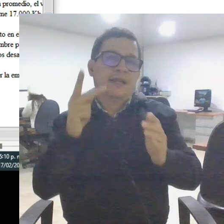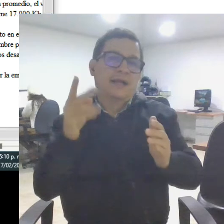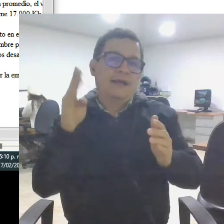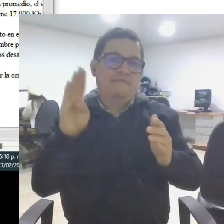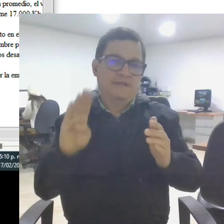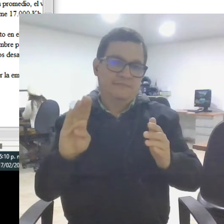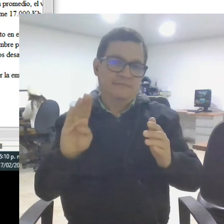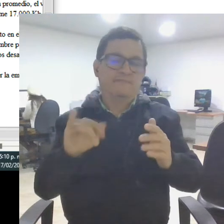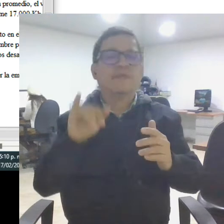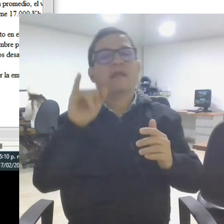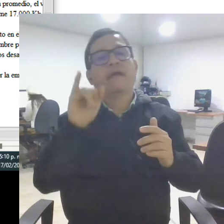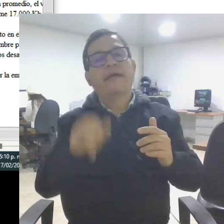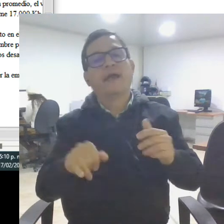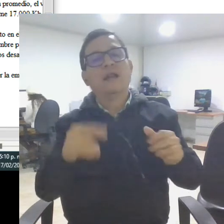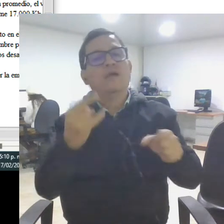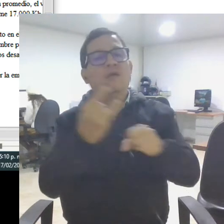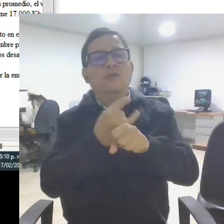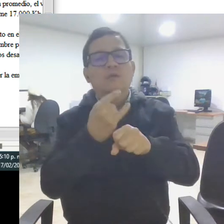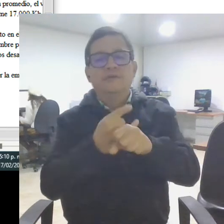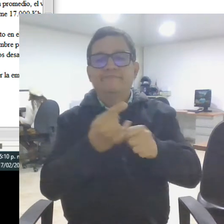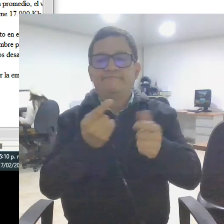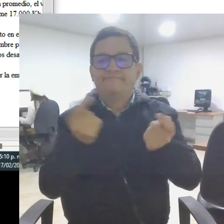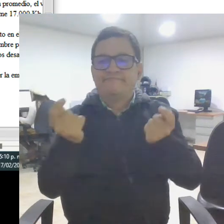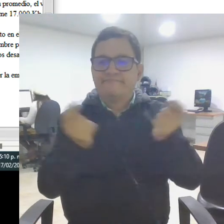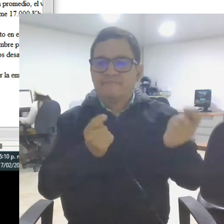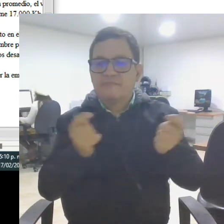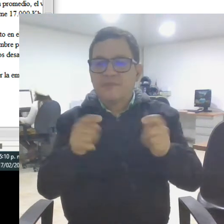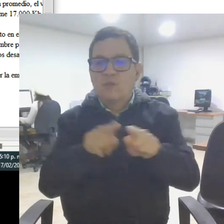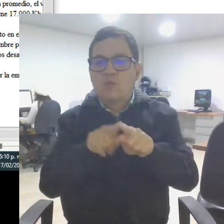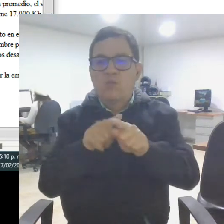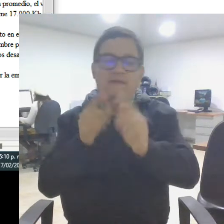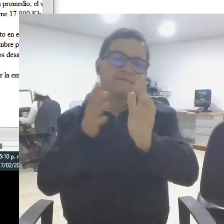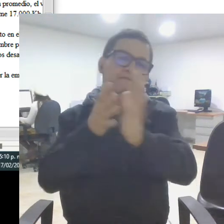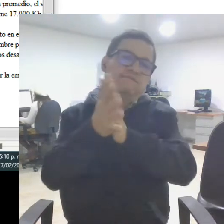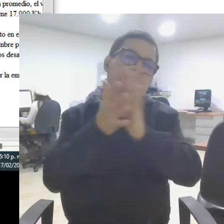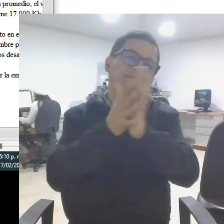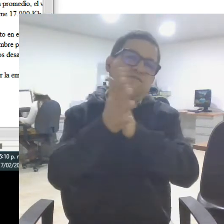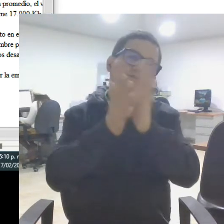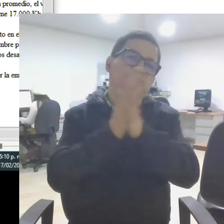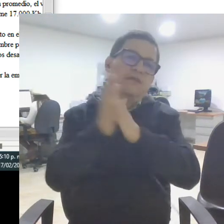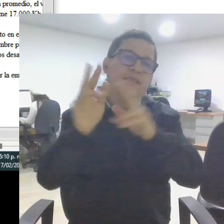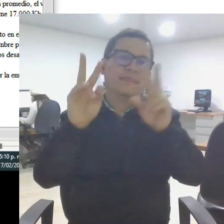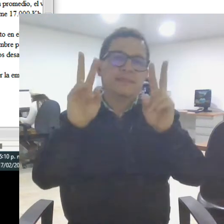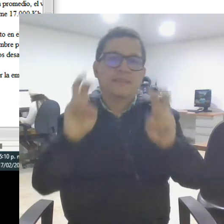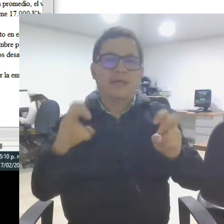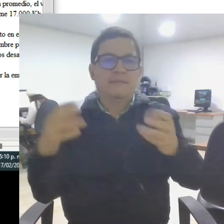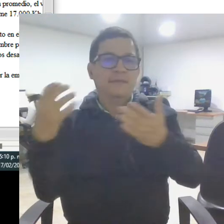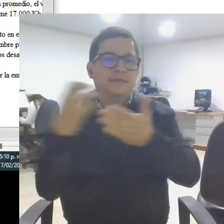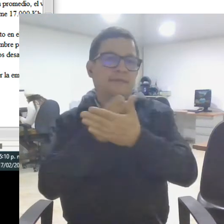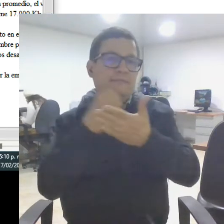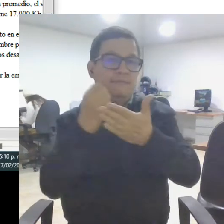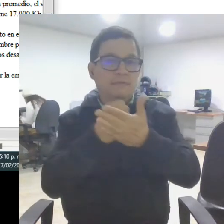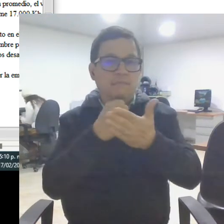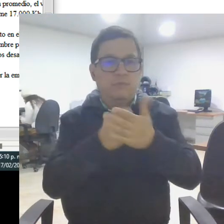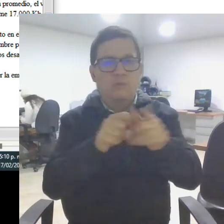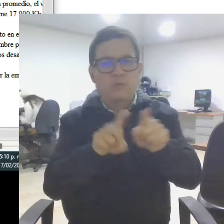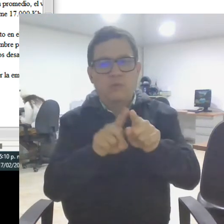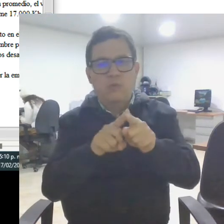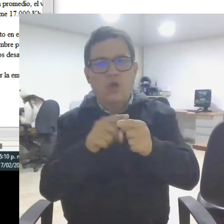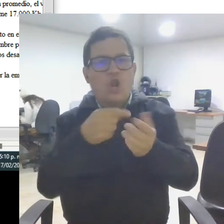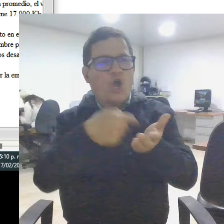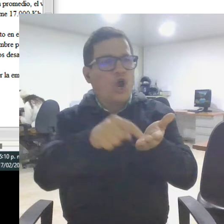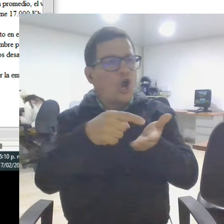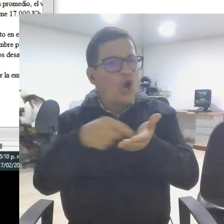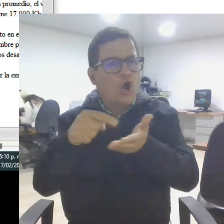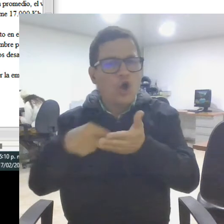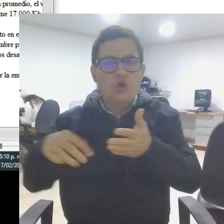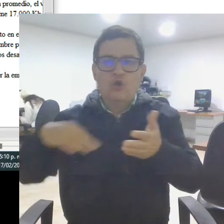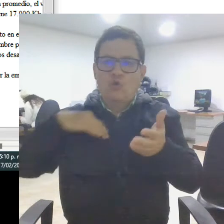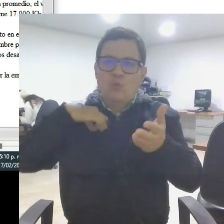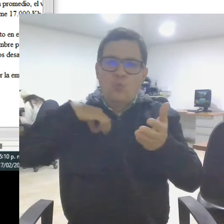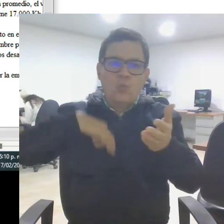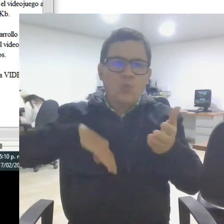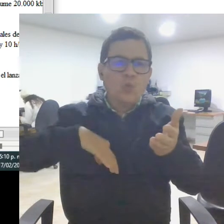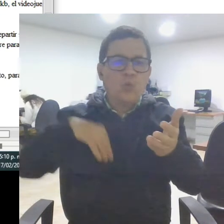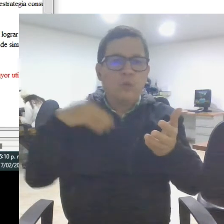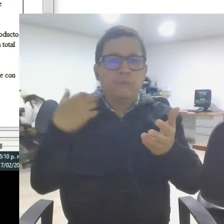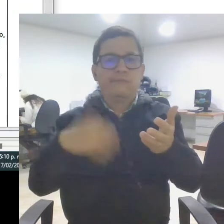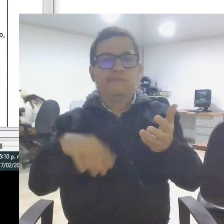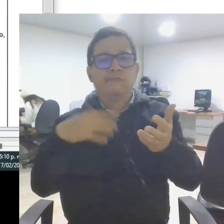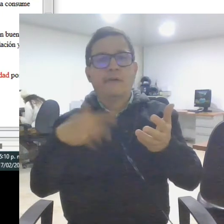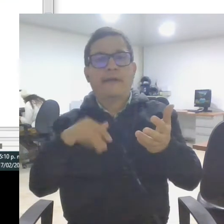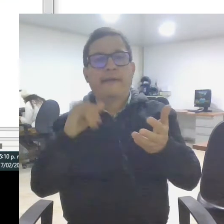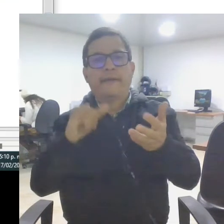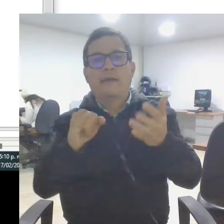este caso estaríamos hablando de esta información sobre el consumo. Ya hablamos sobre el costo y sobre la utilidad. Y por